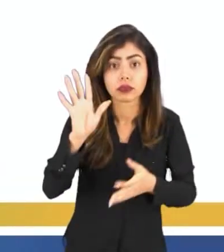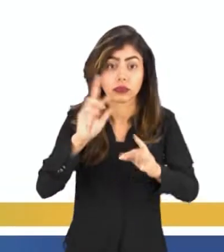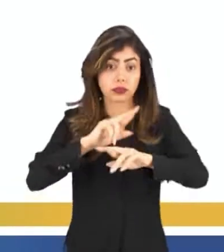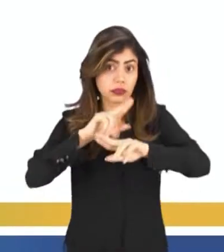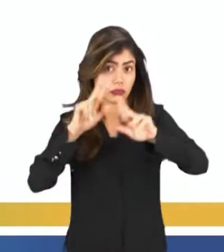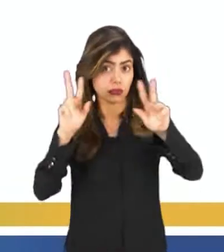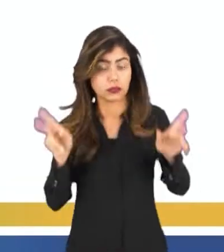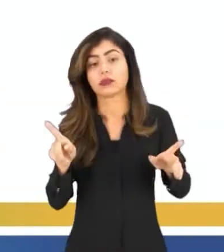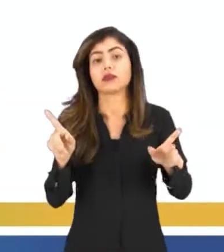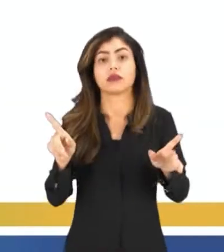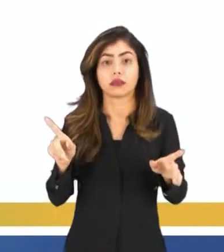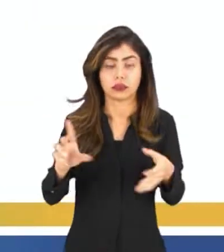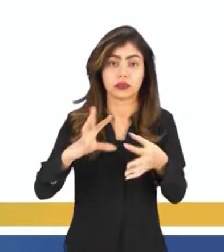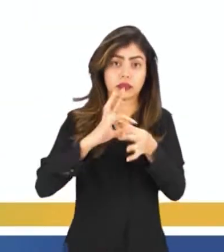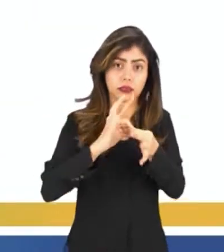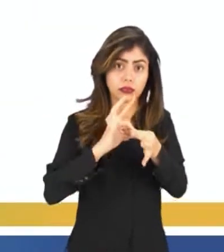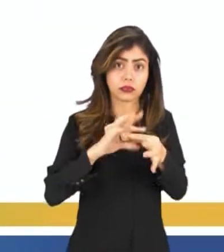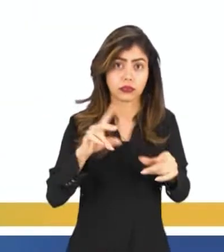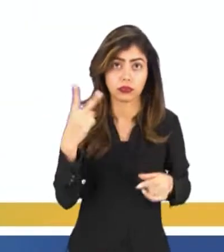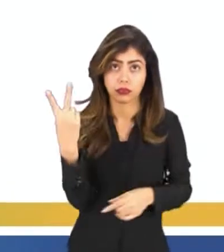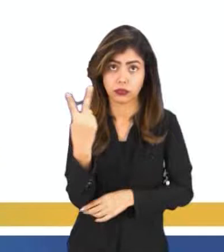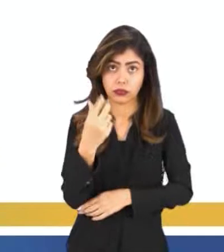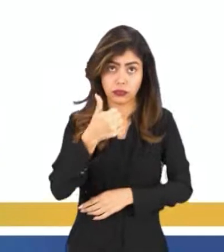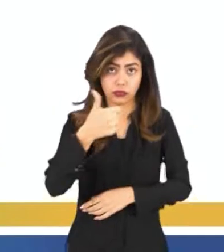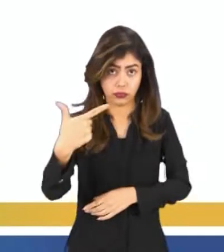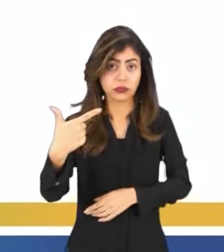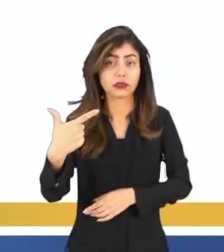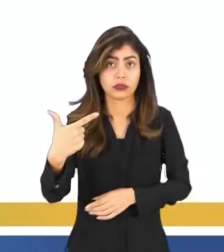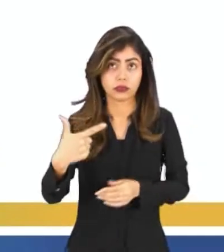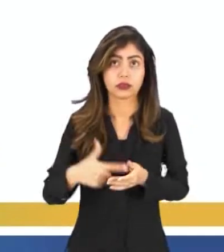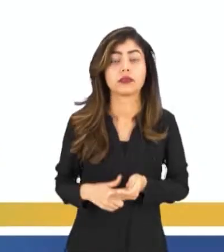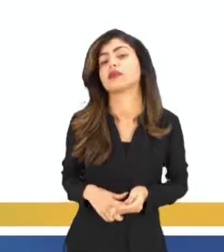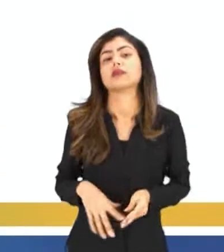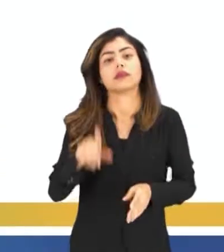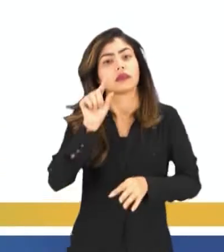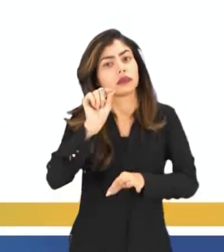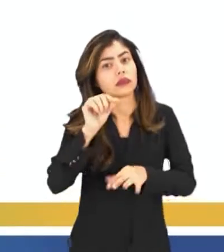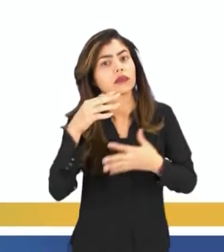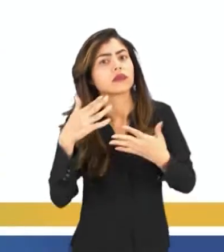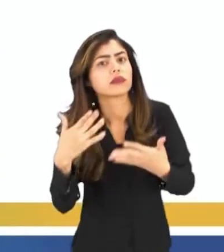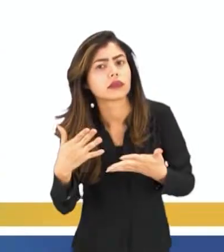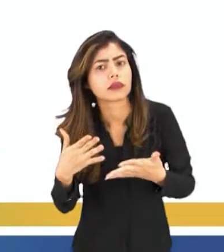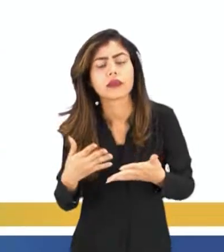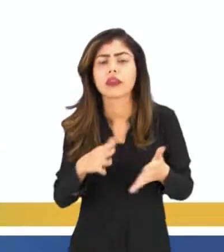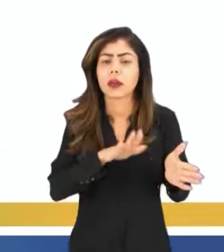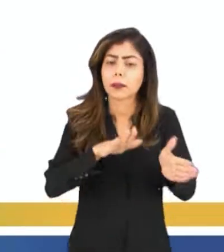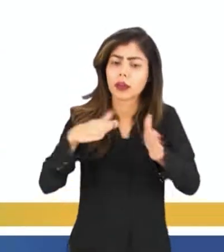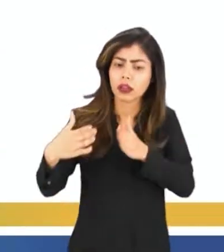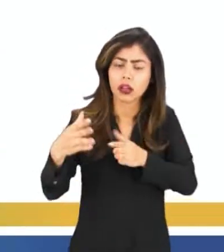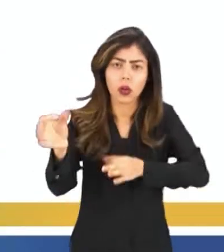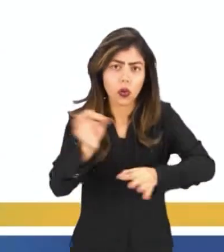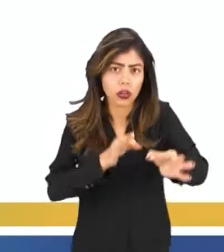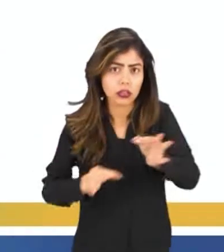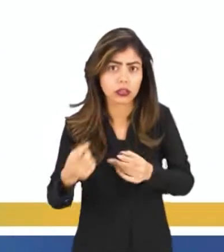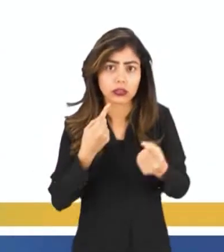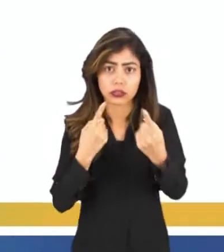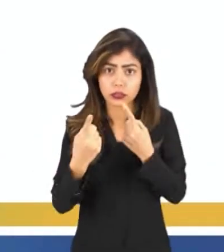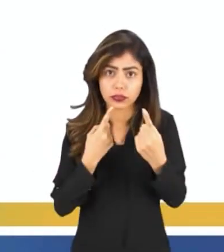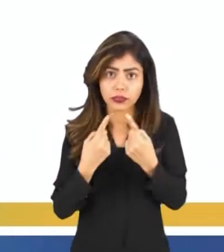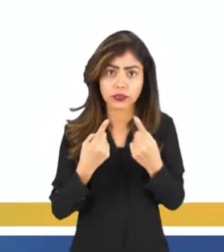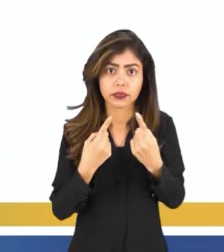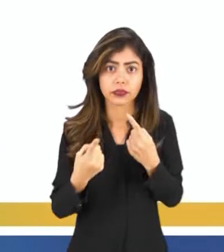de conectores al total 2 conectores y son los siguientes para ordenar el discurso